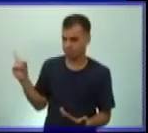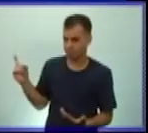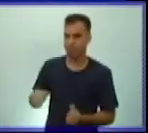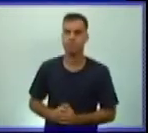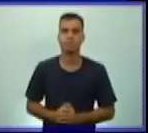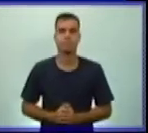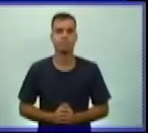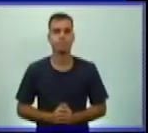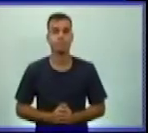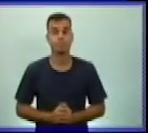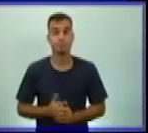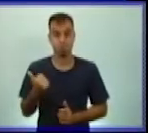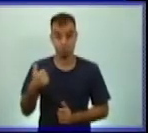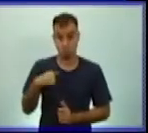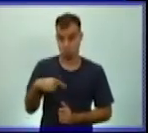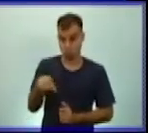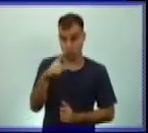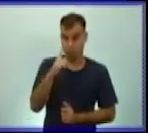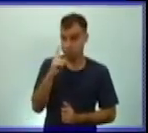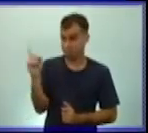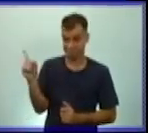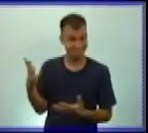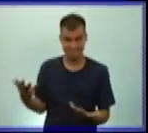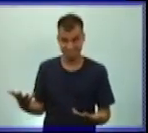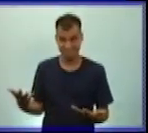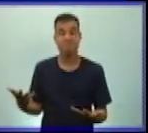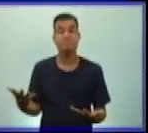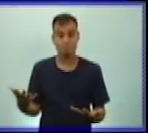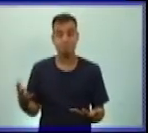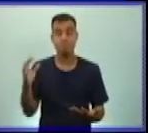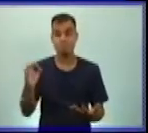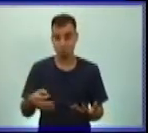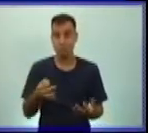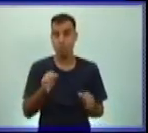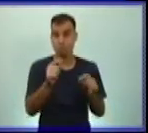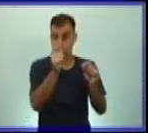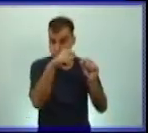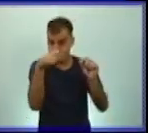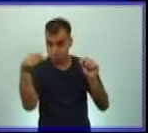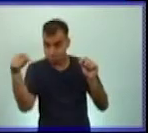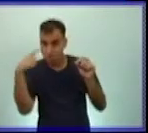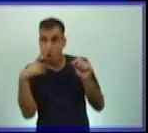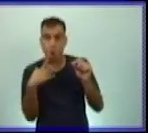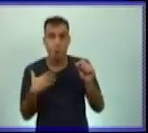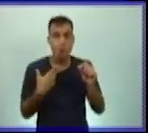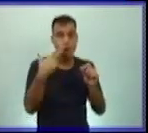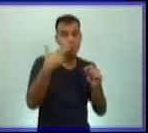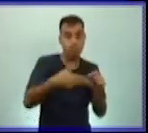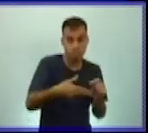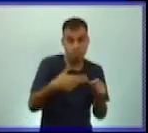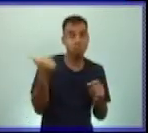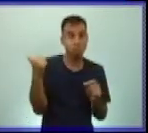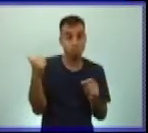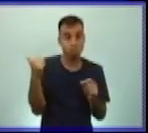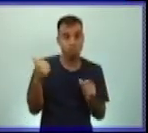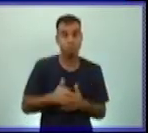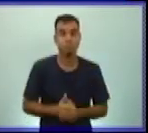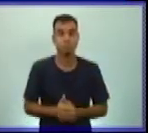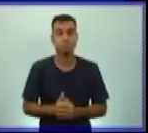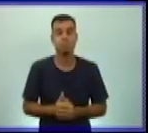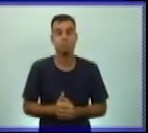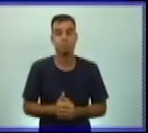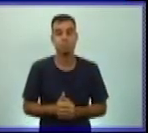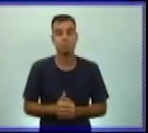Aquí les estoy mostrando la reacción, es decir, el esquema con palabras de la reacción de la gasolina, que ya les dije que es un hidrocarburo, con